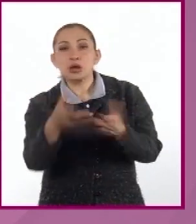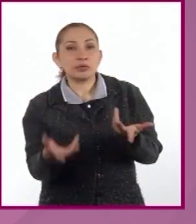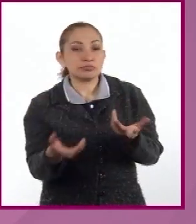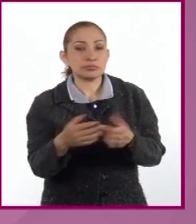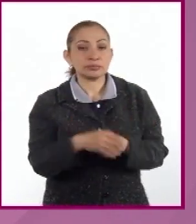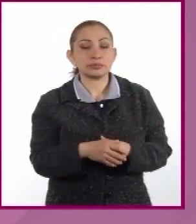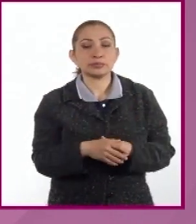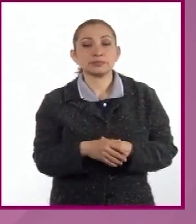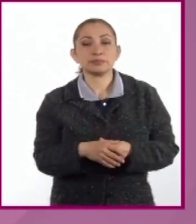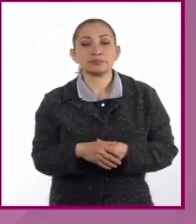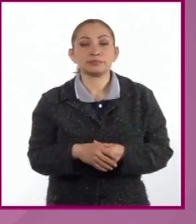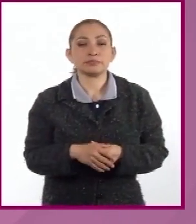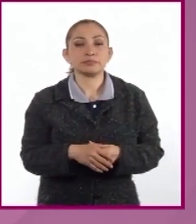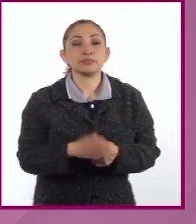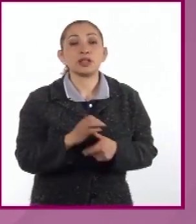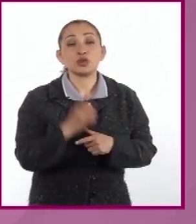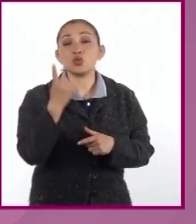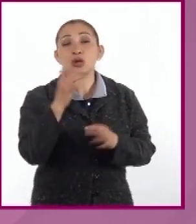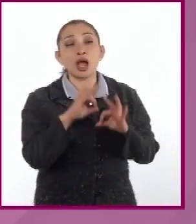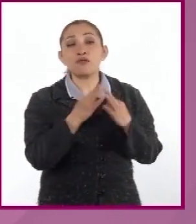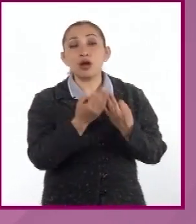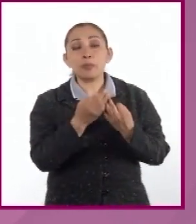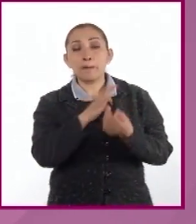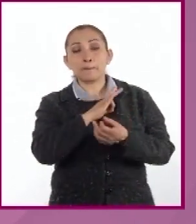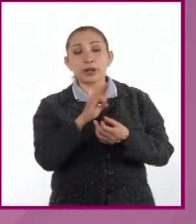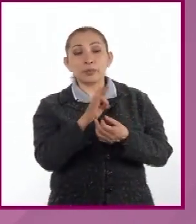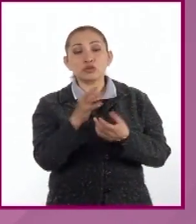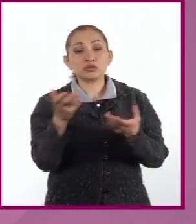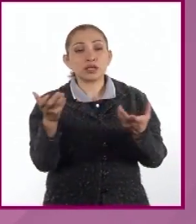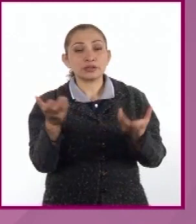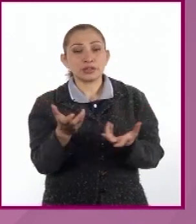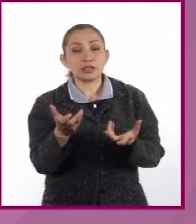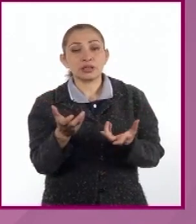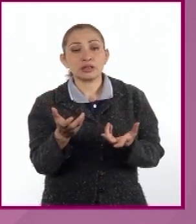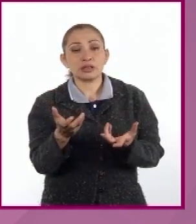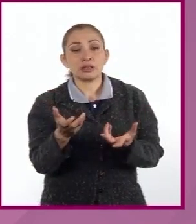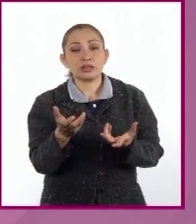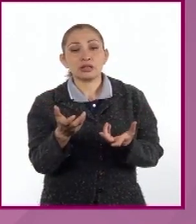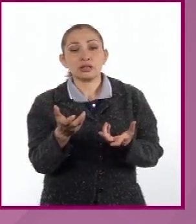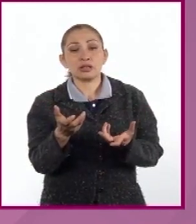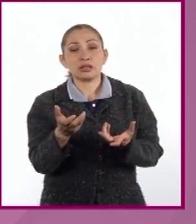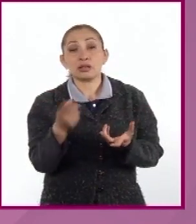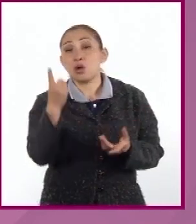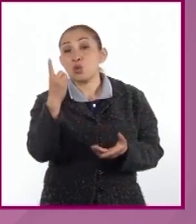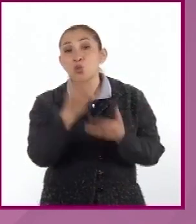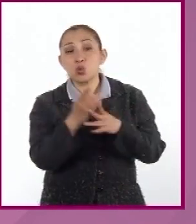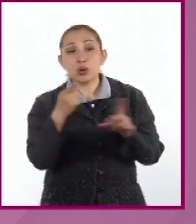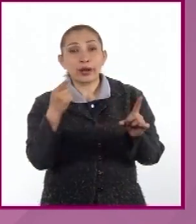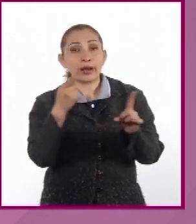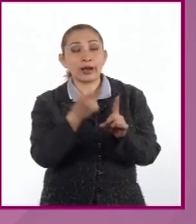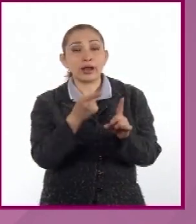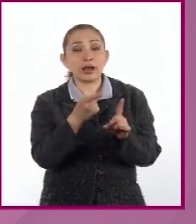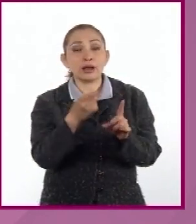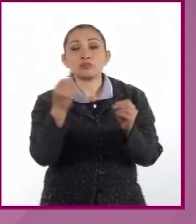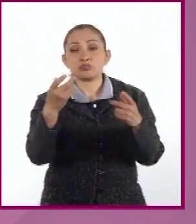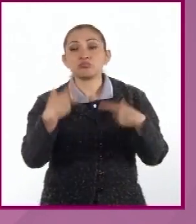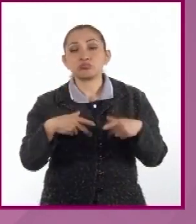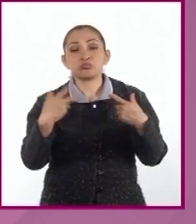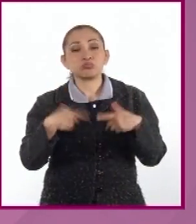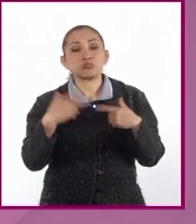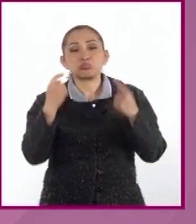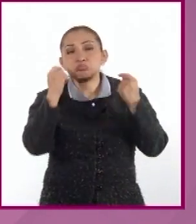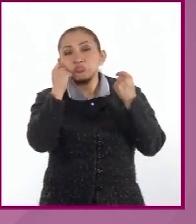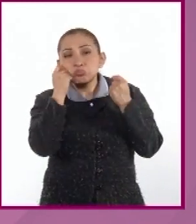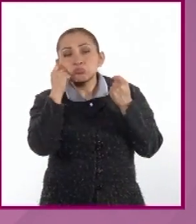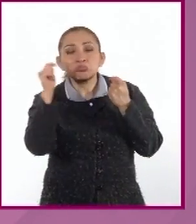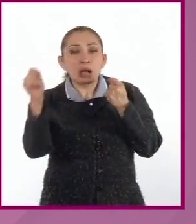etc. Entonces, la única forma de poderlo lograr, no hay ni una más que, ya que hay muchas personas que no les importa